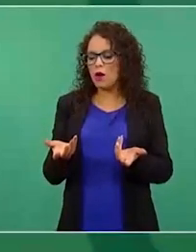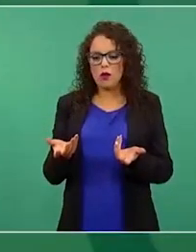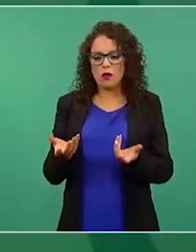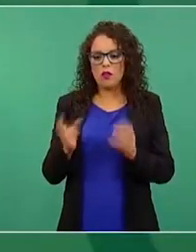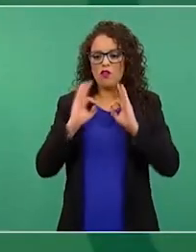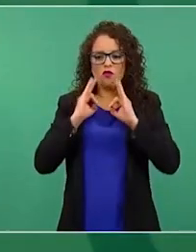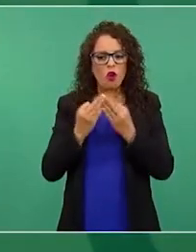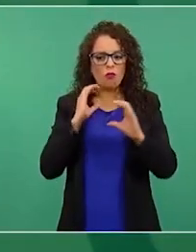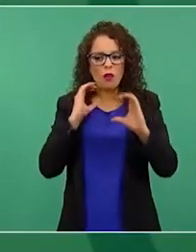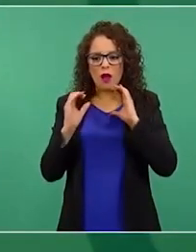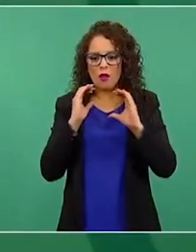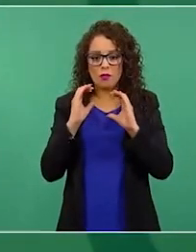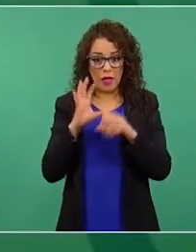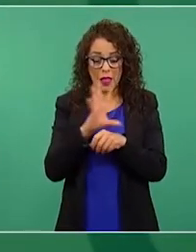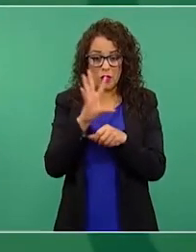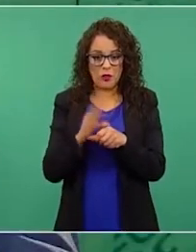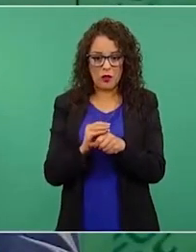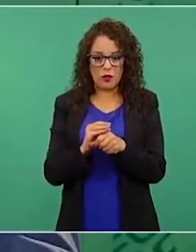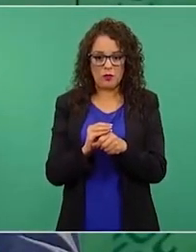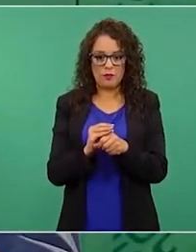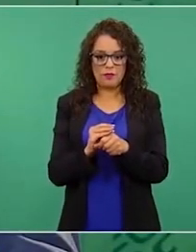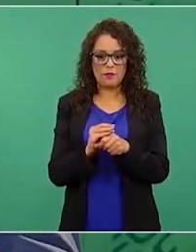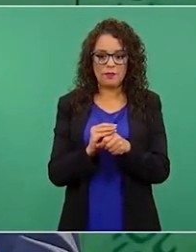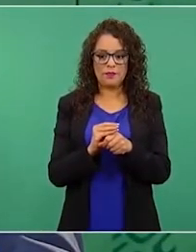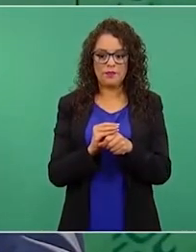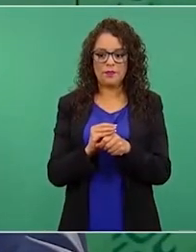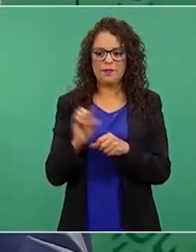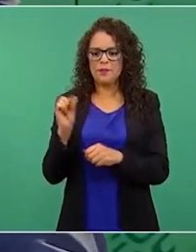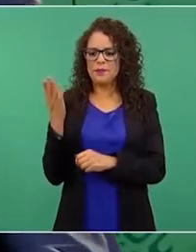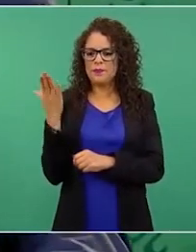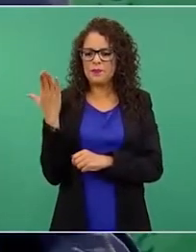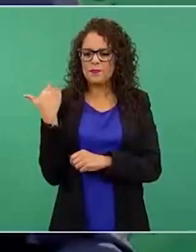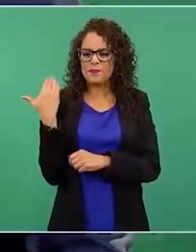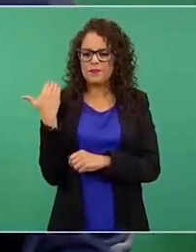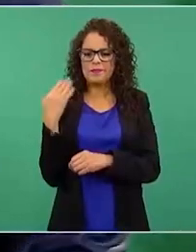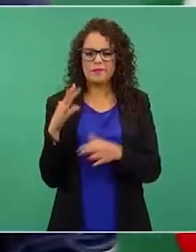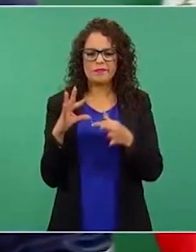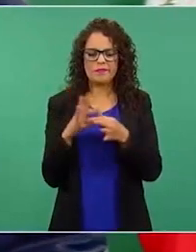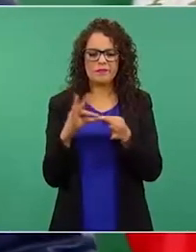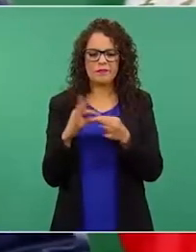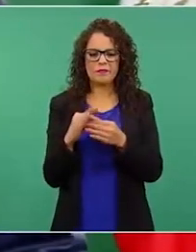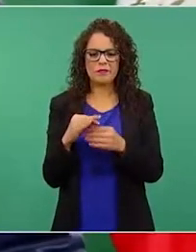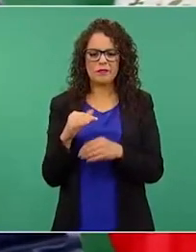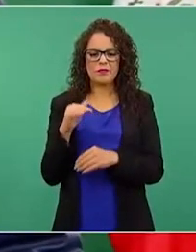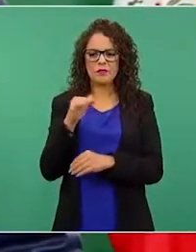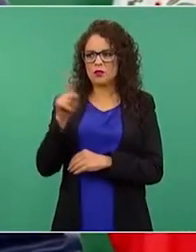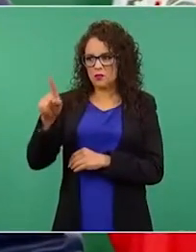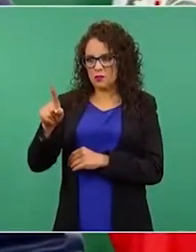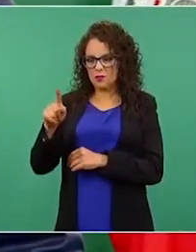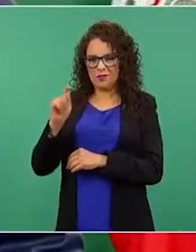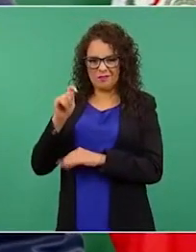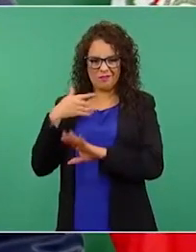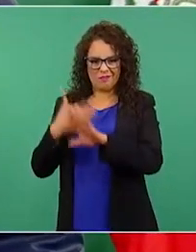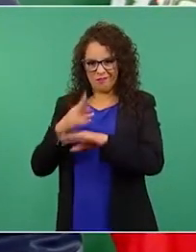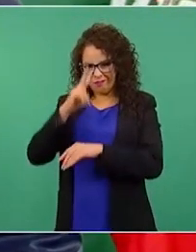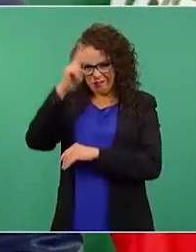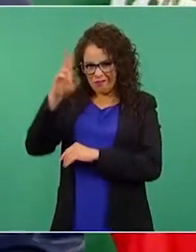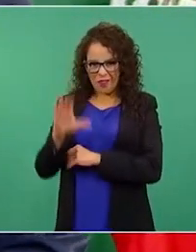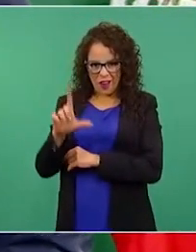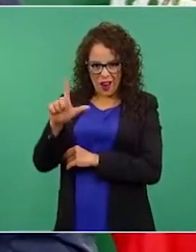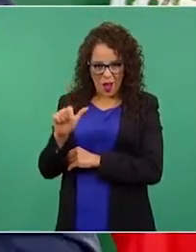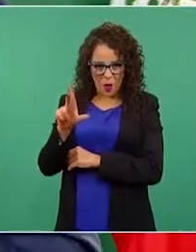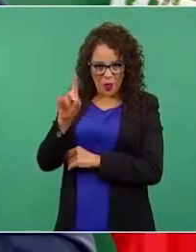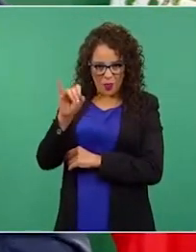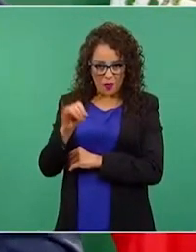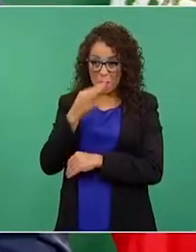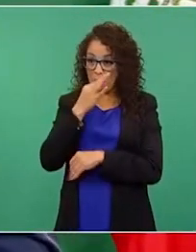Ahora que hablamos de lo de Claudio X. González, esa amenaza, yo lo